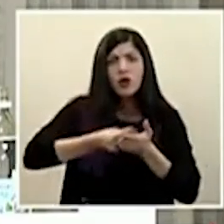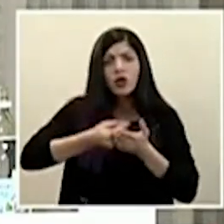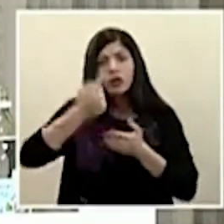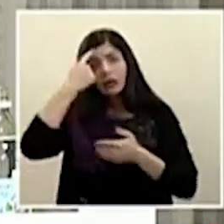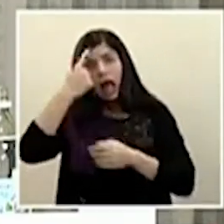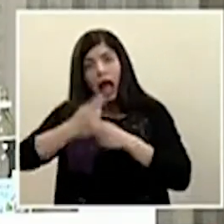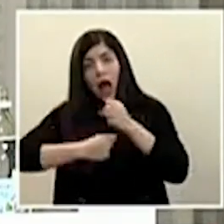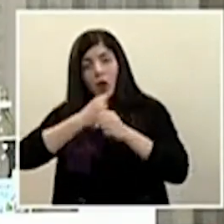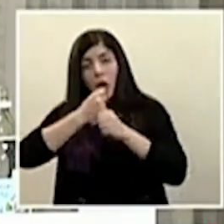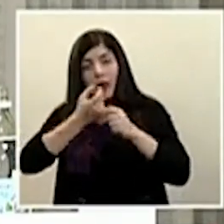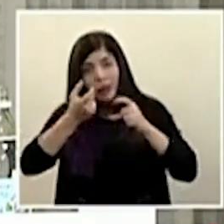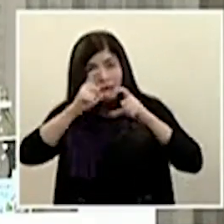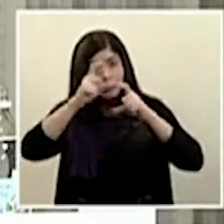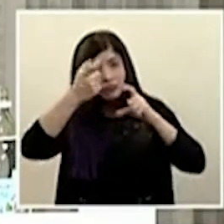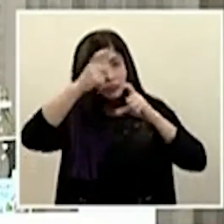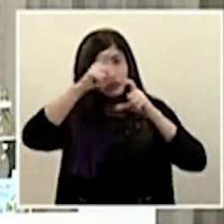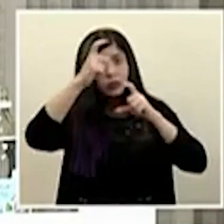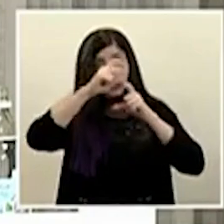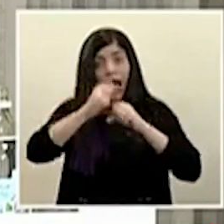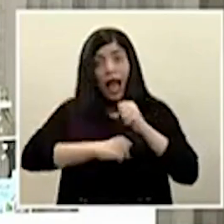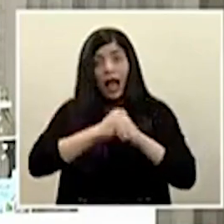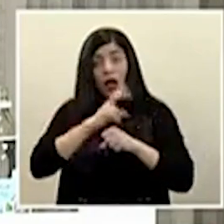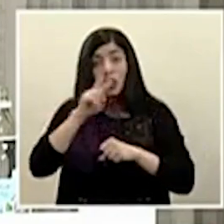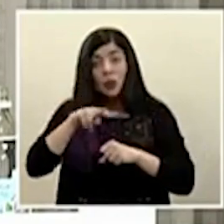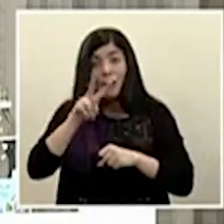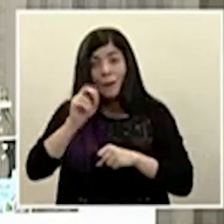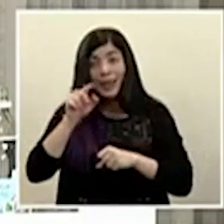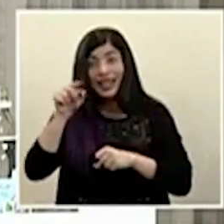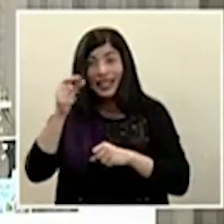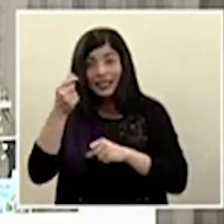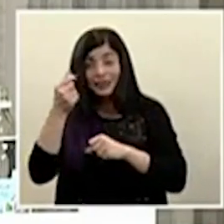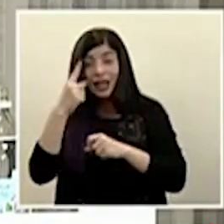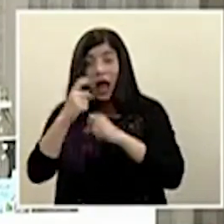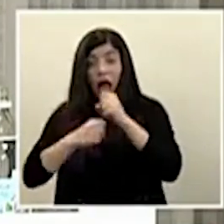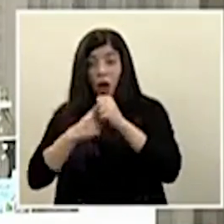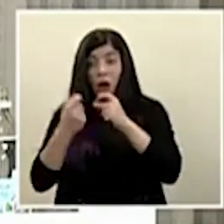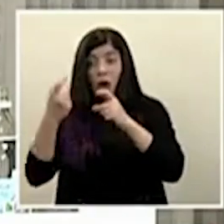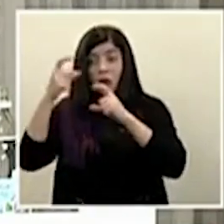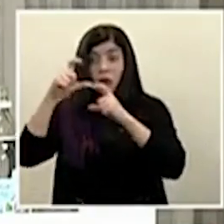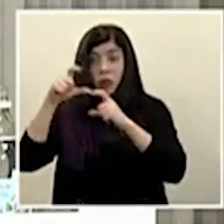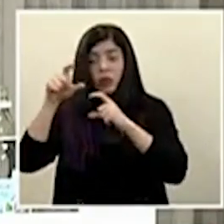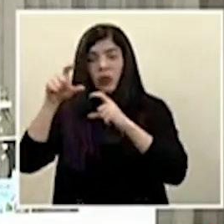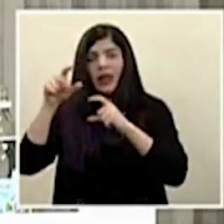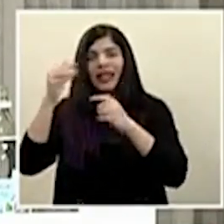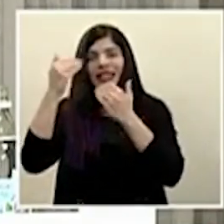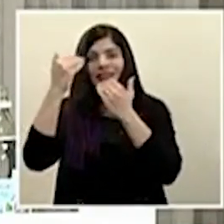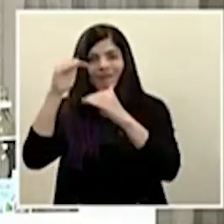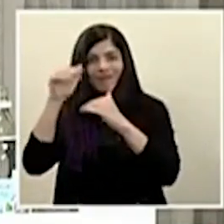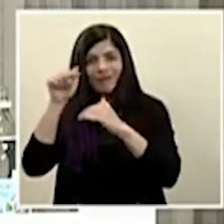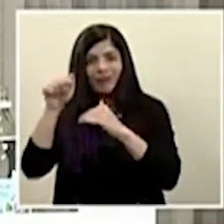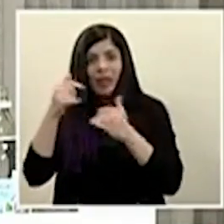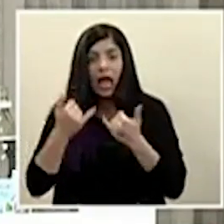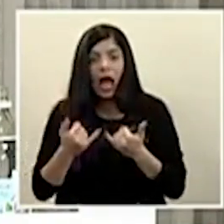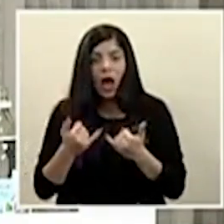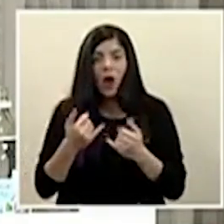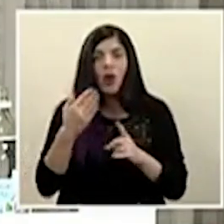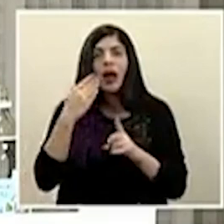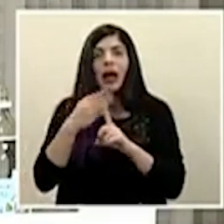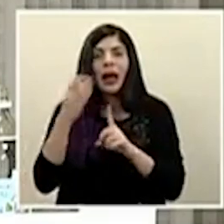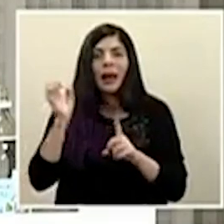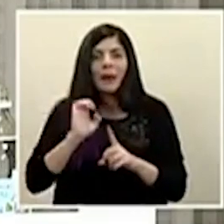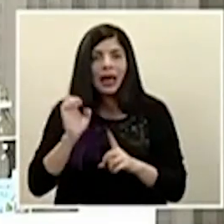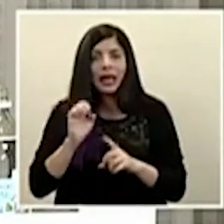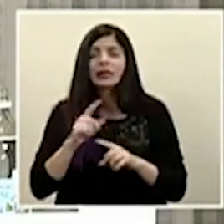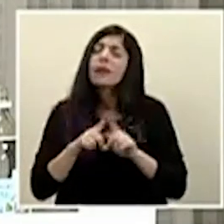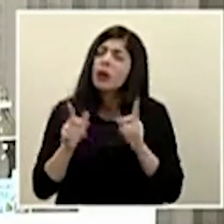las anualidades o de las anualidades del año 2020 se restringe justo a este periodo anual en el que tenemos la afectación de emergencia. Pero